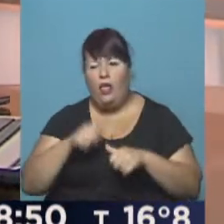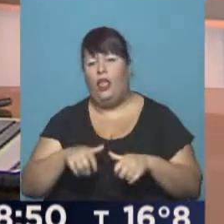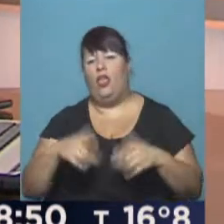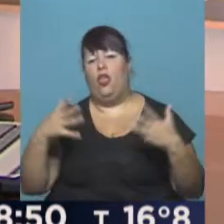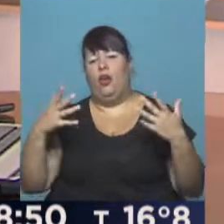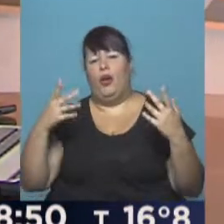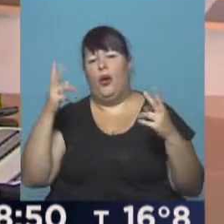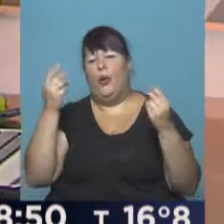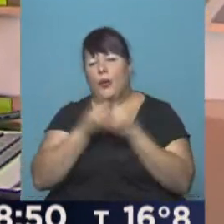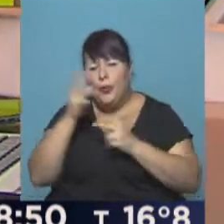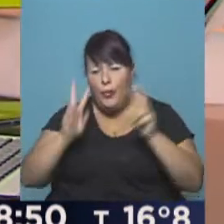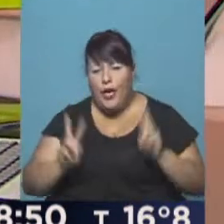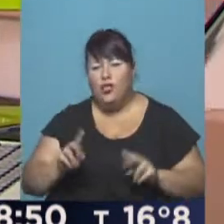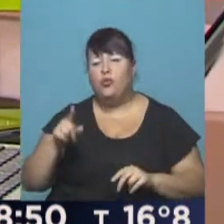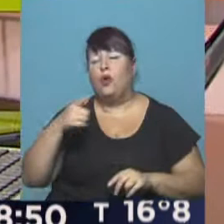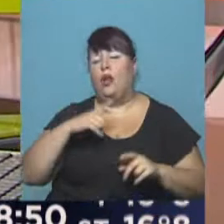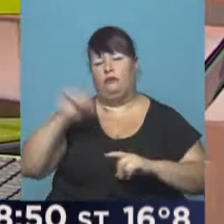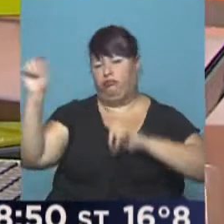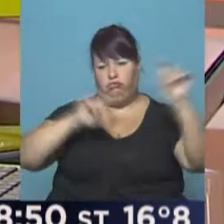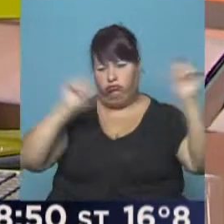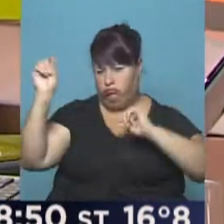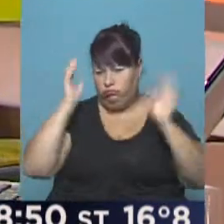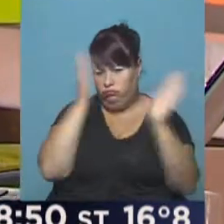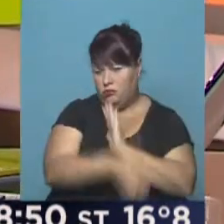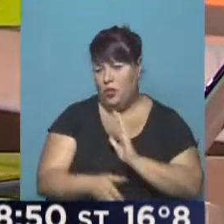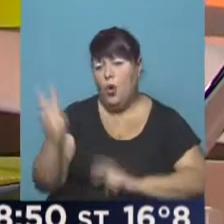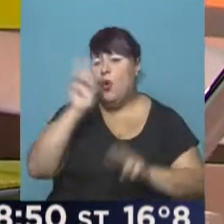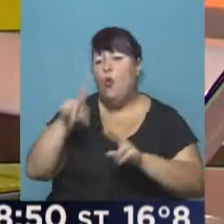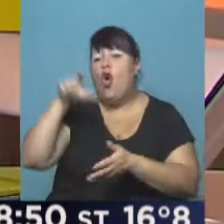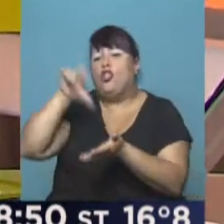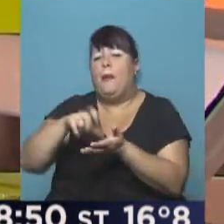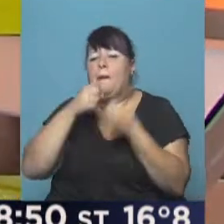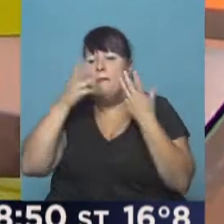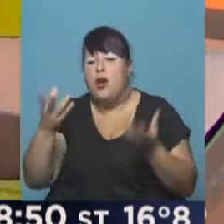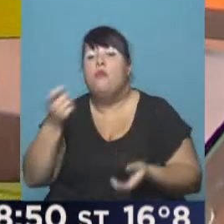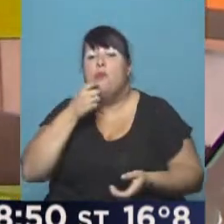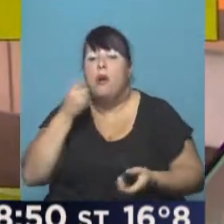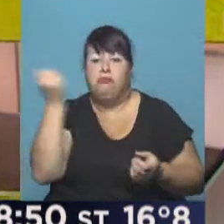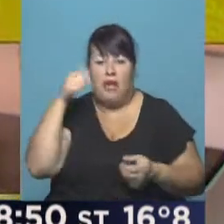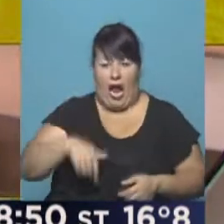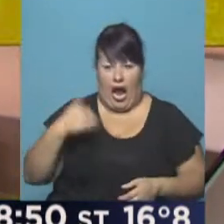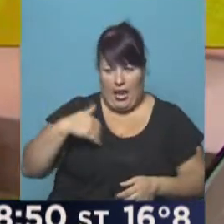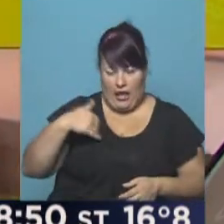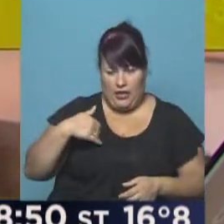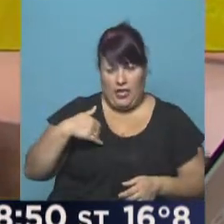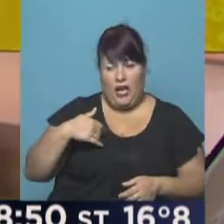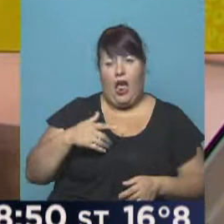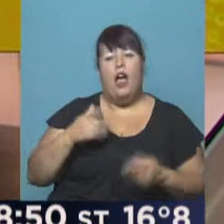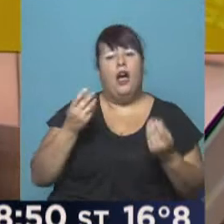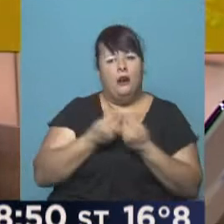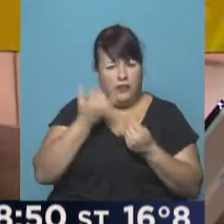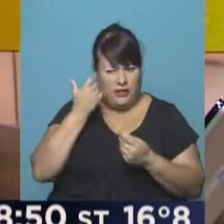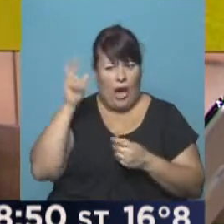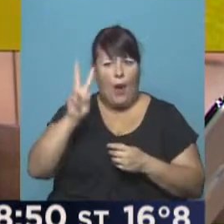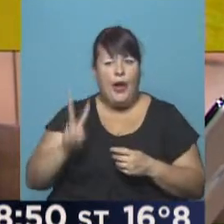Muchos venezolanos están partiendo de su país, buscan un destino mejor. Por ejemplo, Argentina, son muchos ya